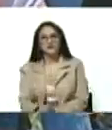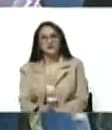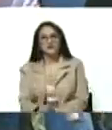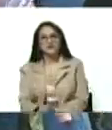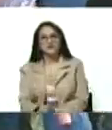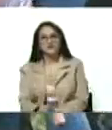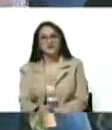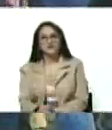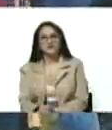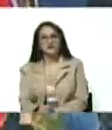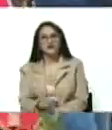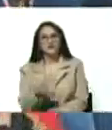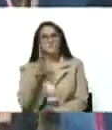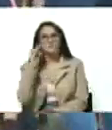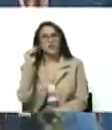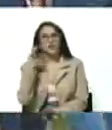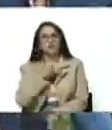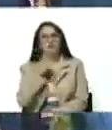por Dios y mi madre.